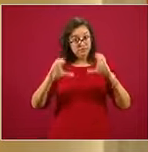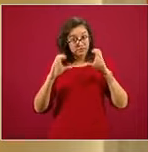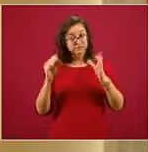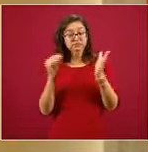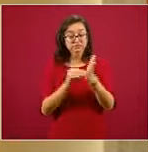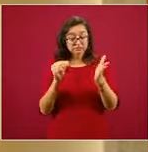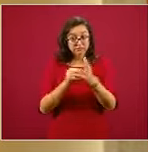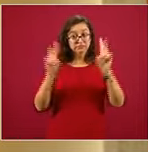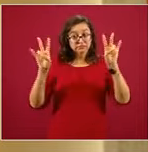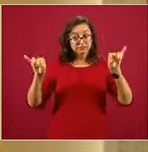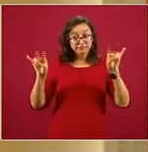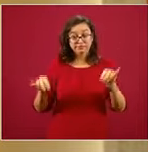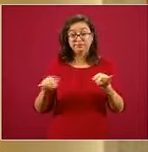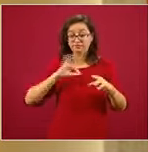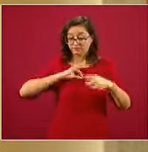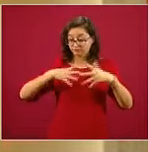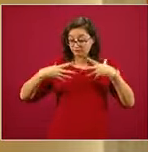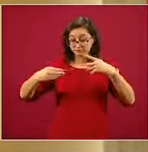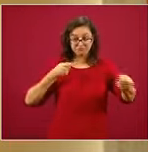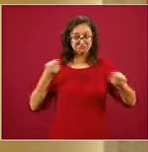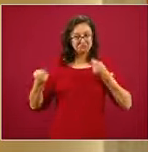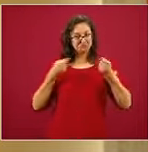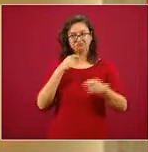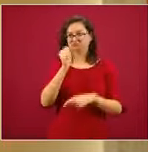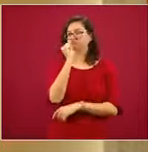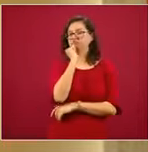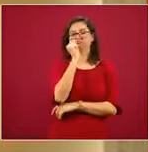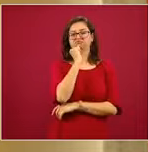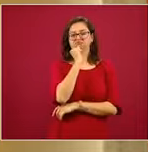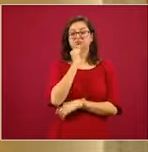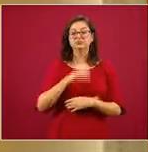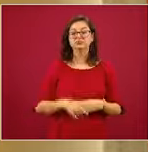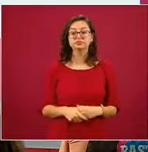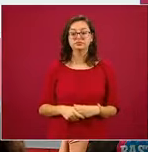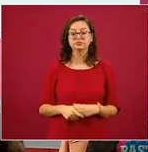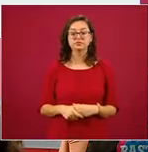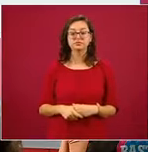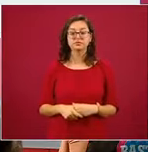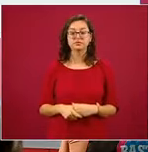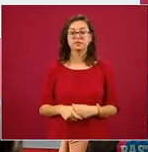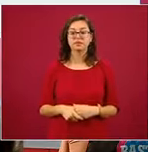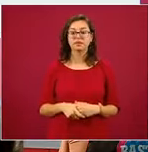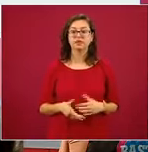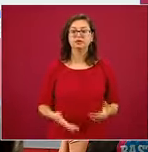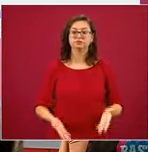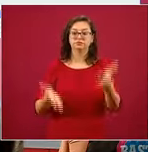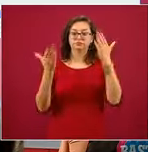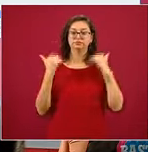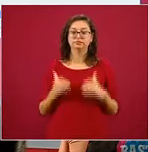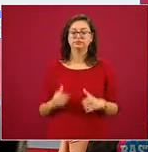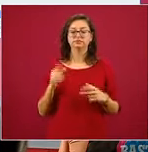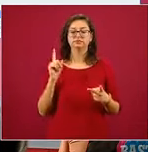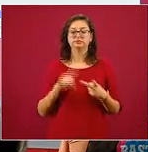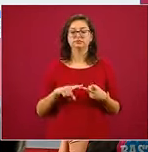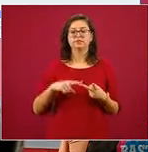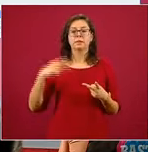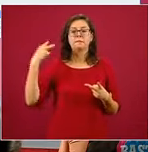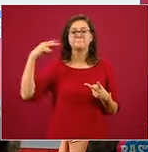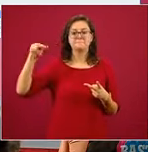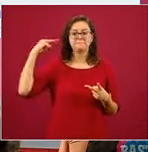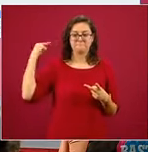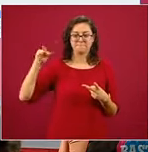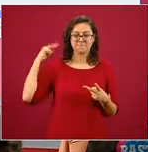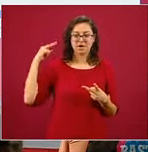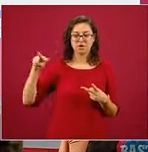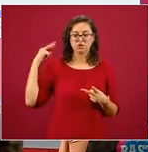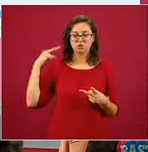la epidemia no está en un proceso descendente importante. Veamos el segundo estado para el día de hoy, es